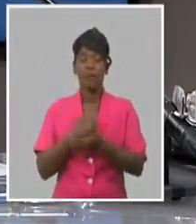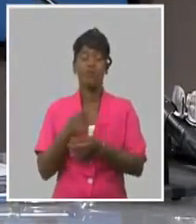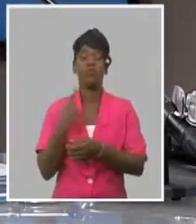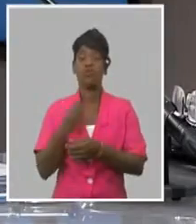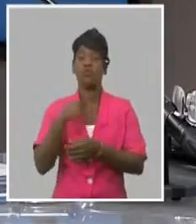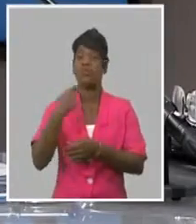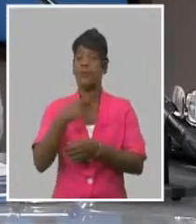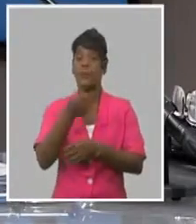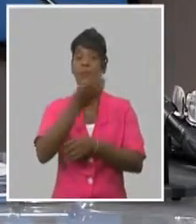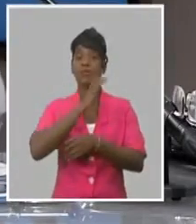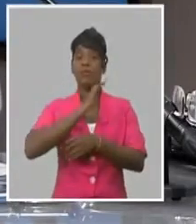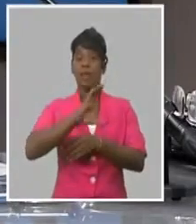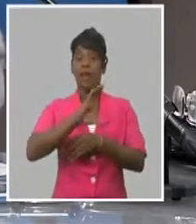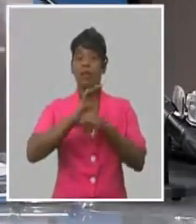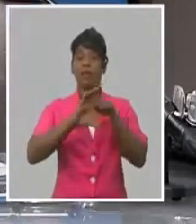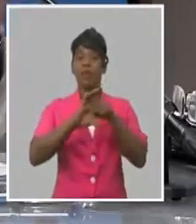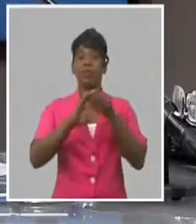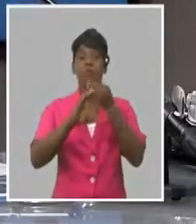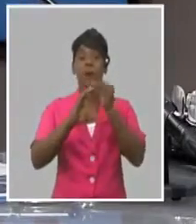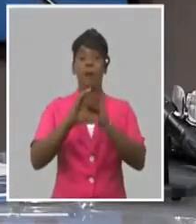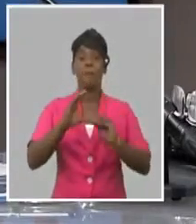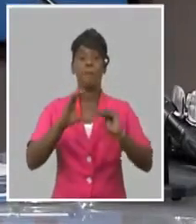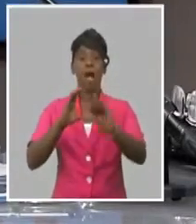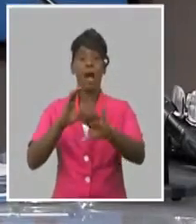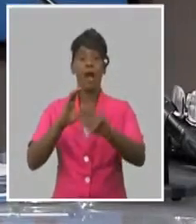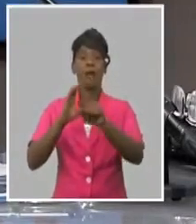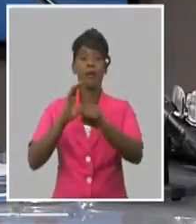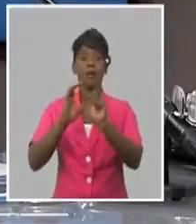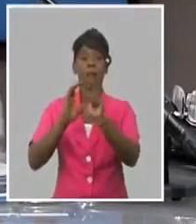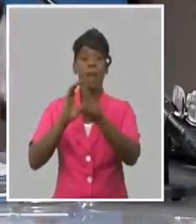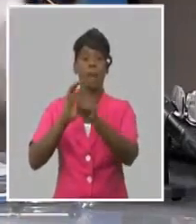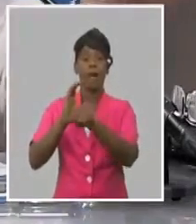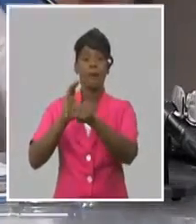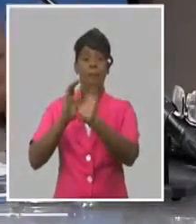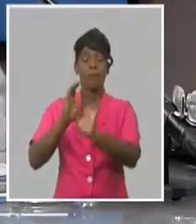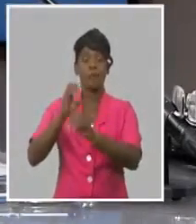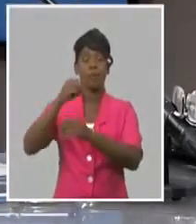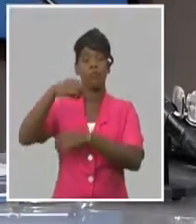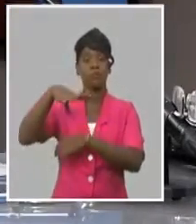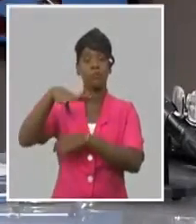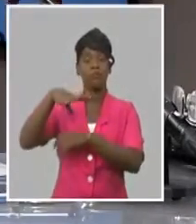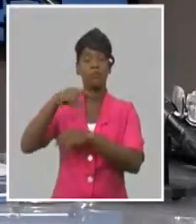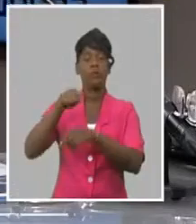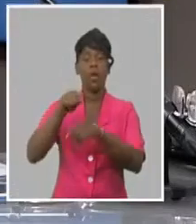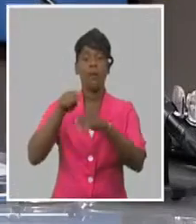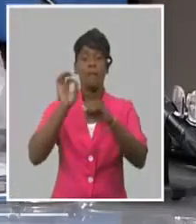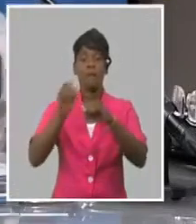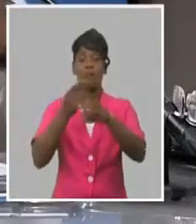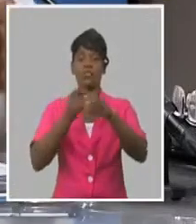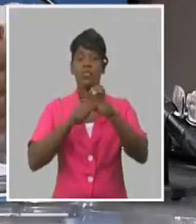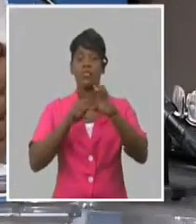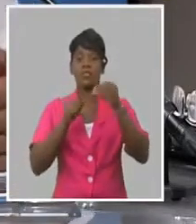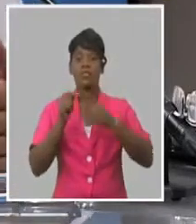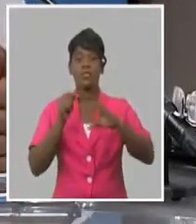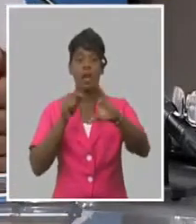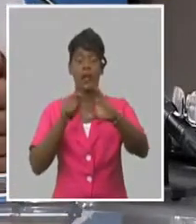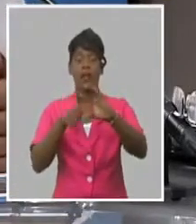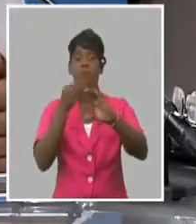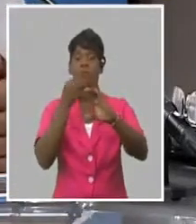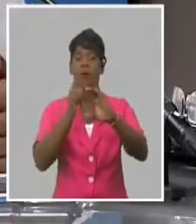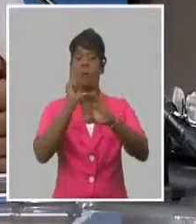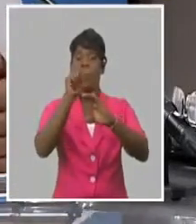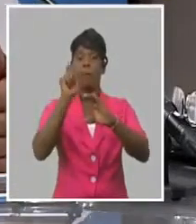del precio de la electricidad, los precios de la electricidad no hubiera salario que alcanzara. Eso también tiene un diseño. Es decir, los productos de